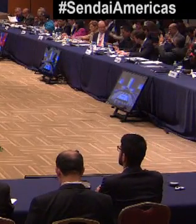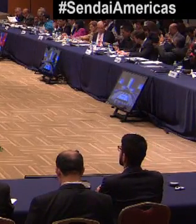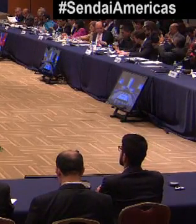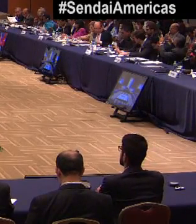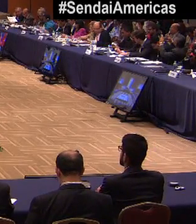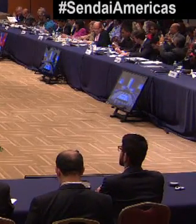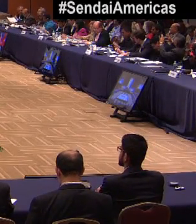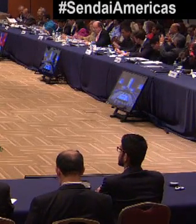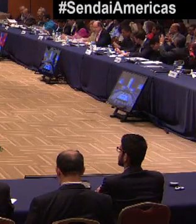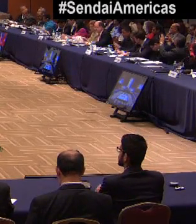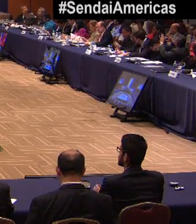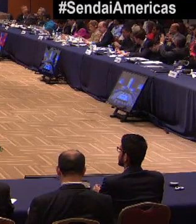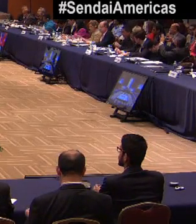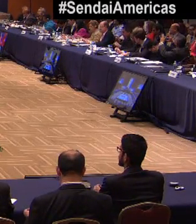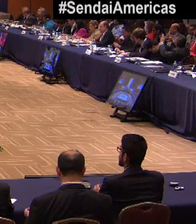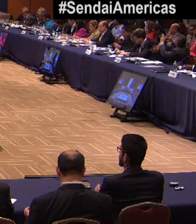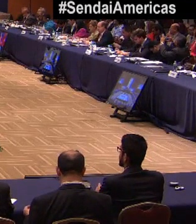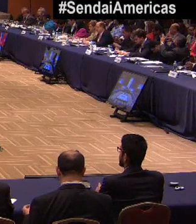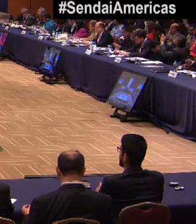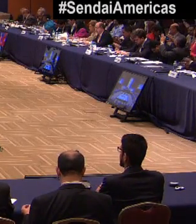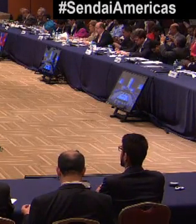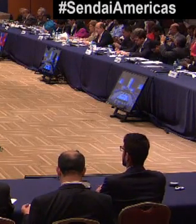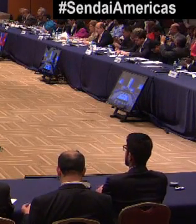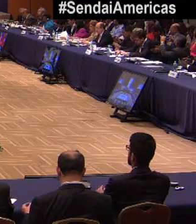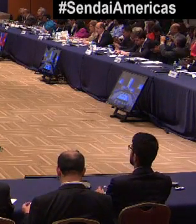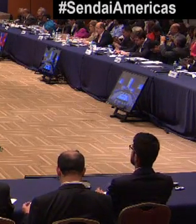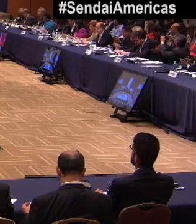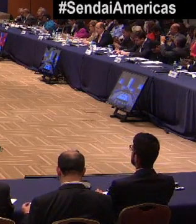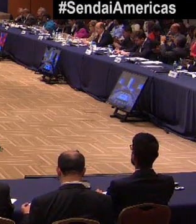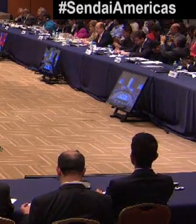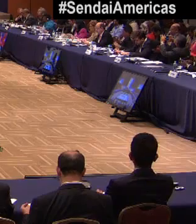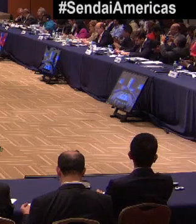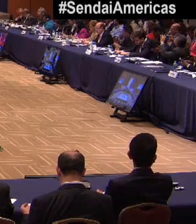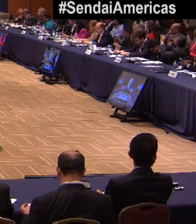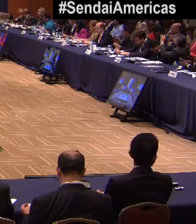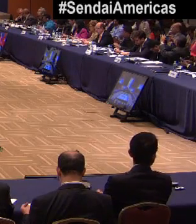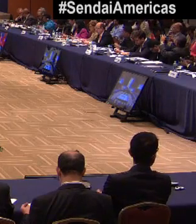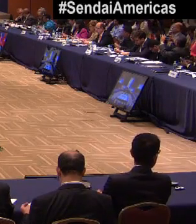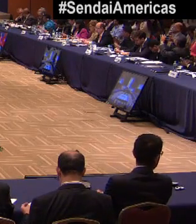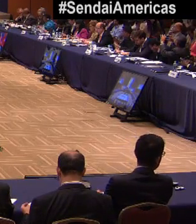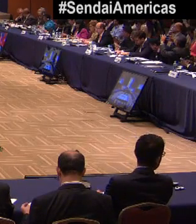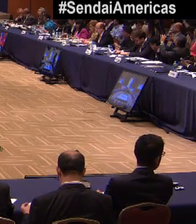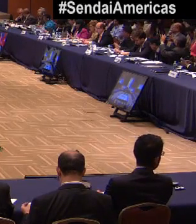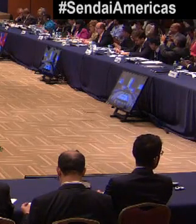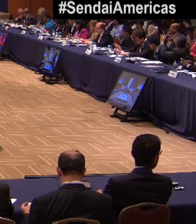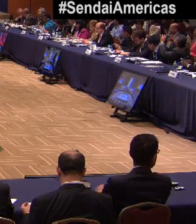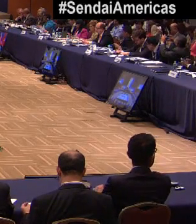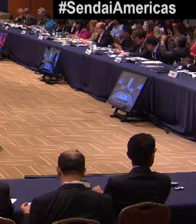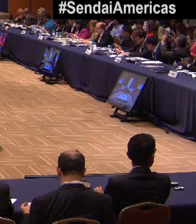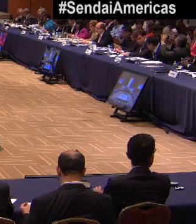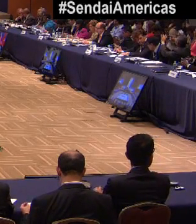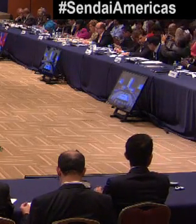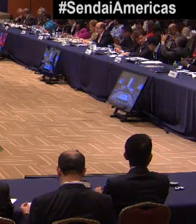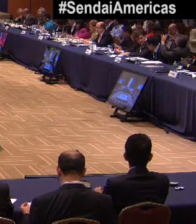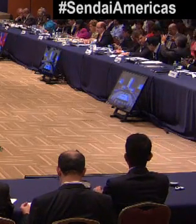efectiva. Me gustaría entonces, en principio, cederle ya la palabra a don Manuel Orlando Quinteros,